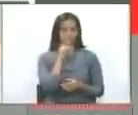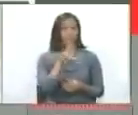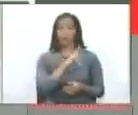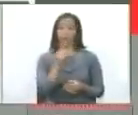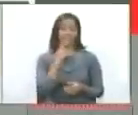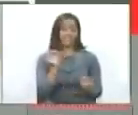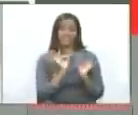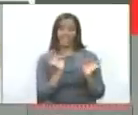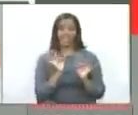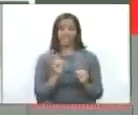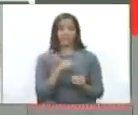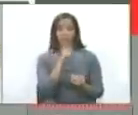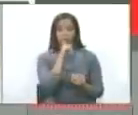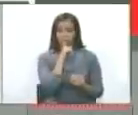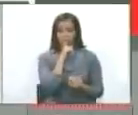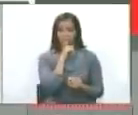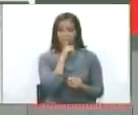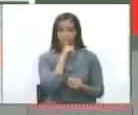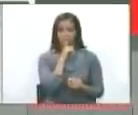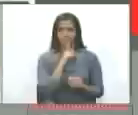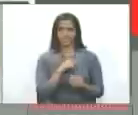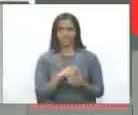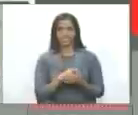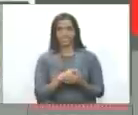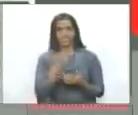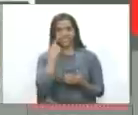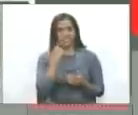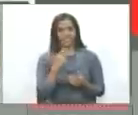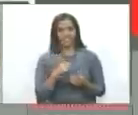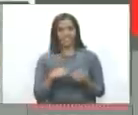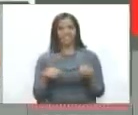nada. Eso no lo diga. Eso pero no. Cuando usted vea eso, va a decir...